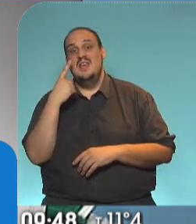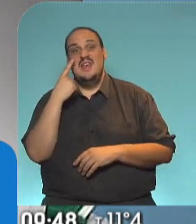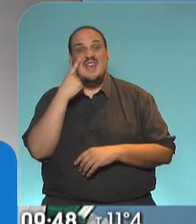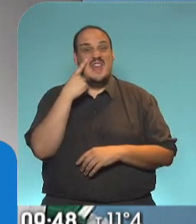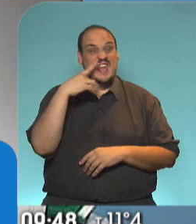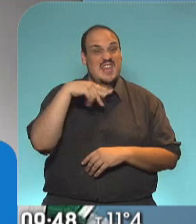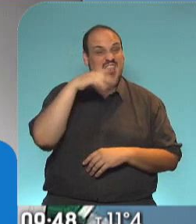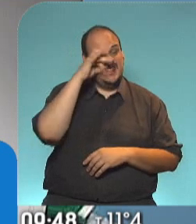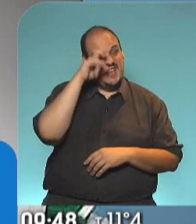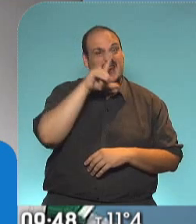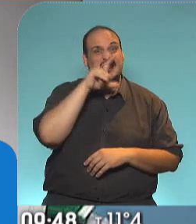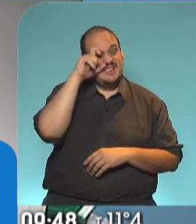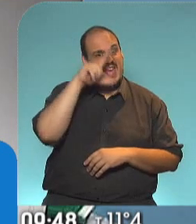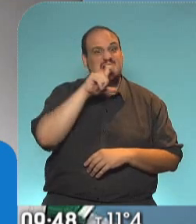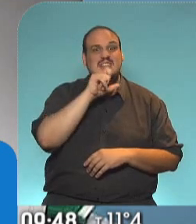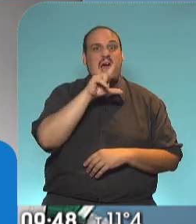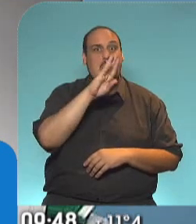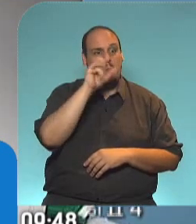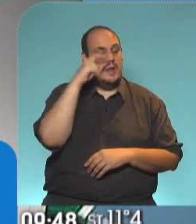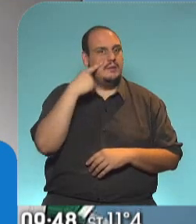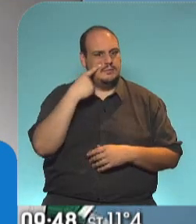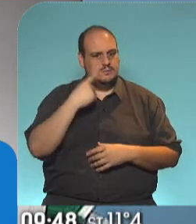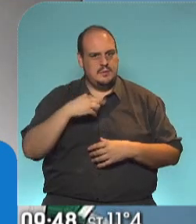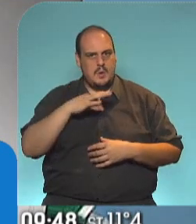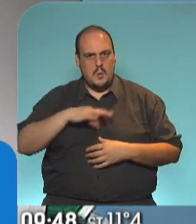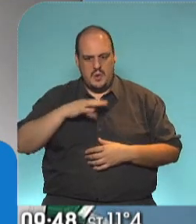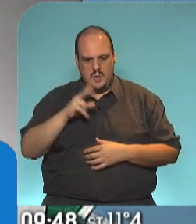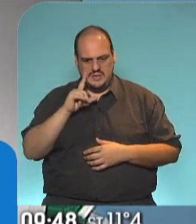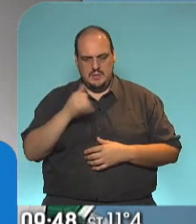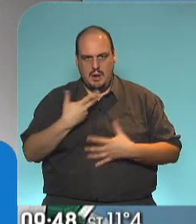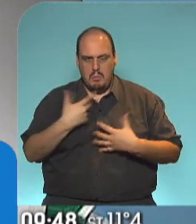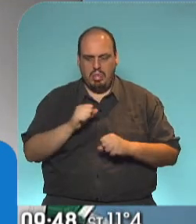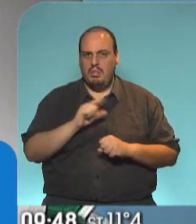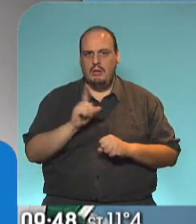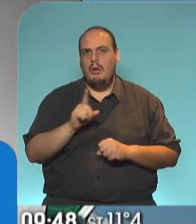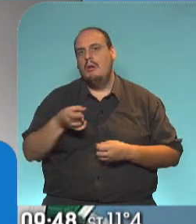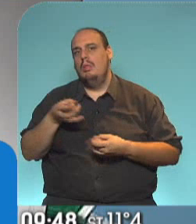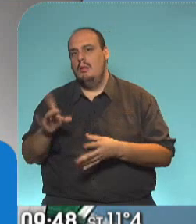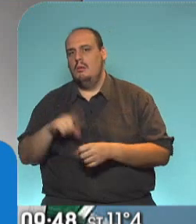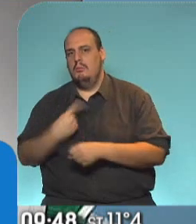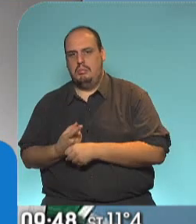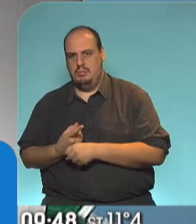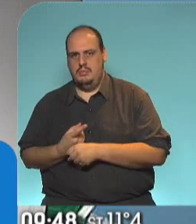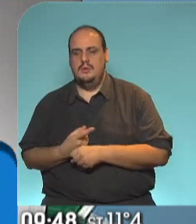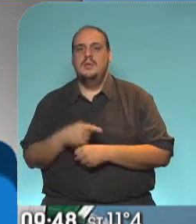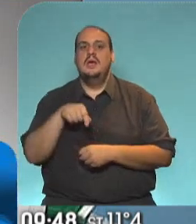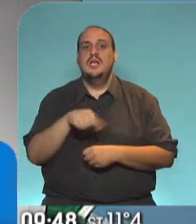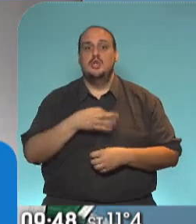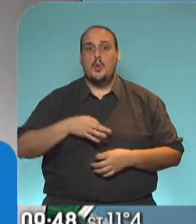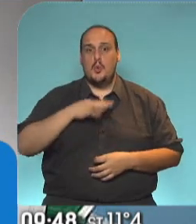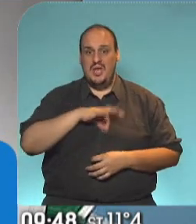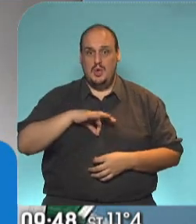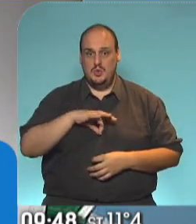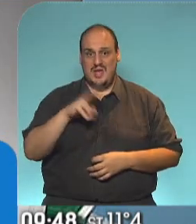esto significa que una persona que toma su medicación baja la cantidad de virus en sangre en lo que se llama la carga viral eso impide que